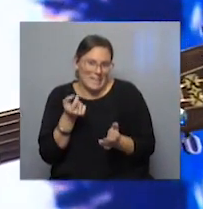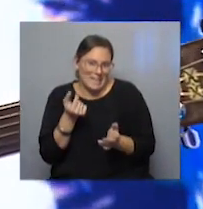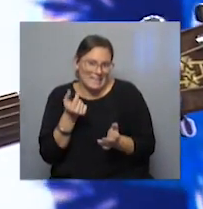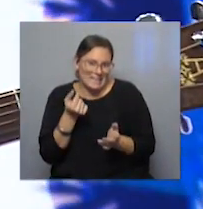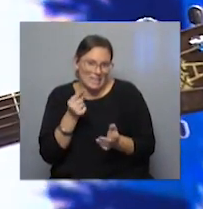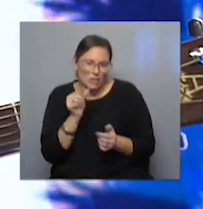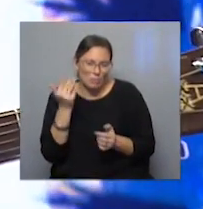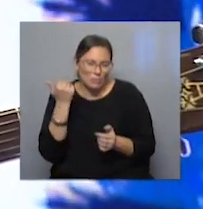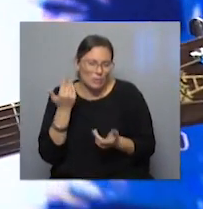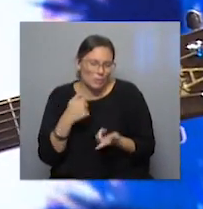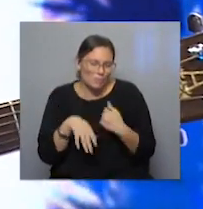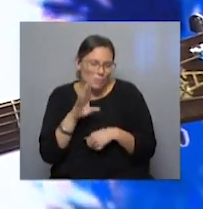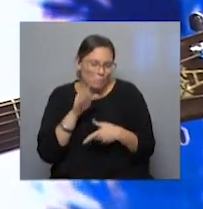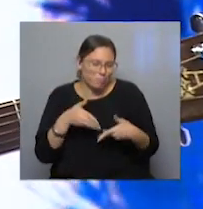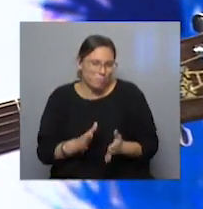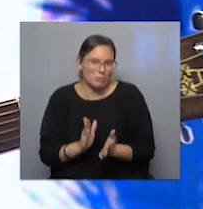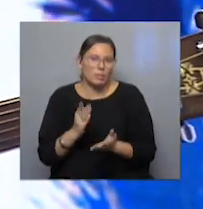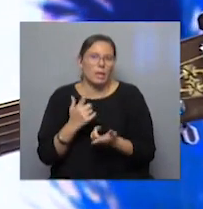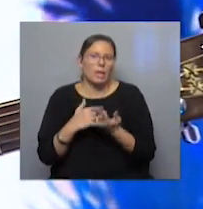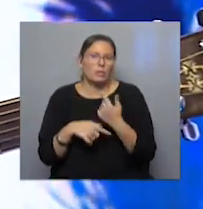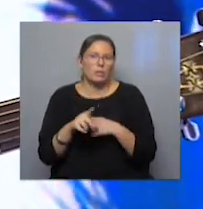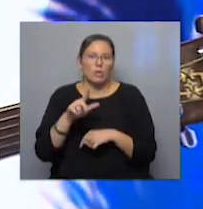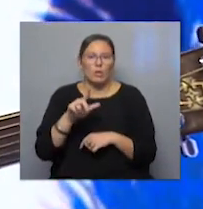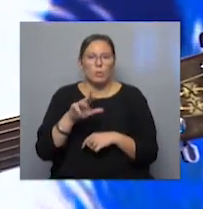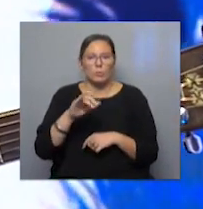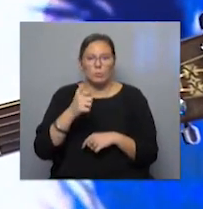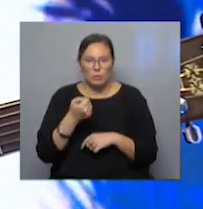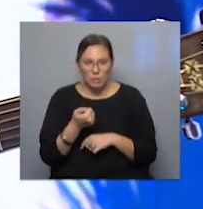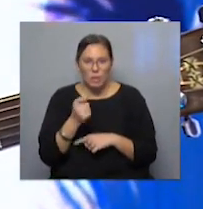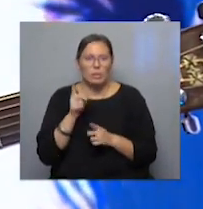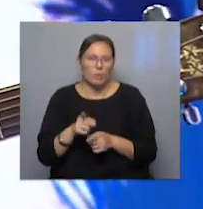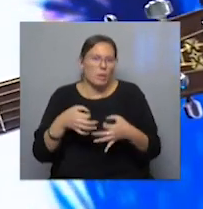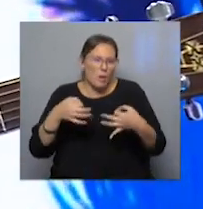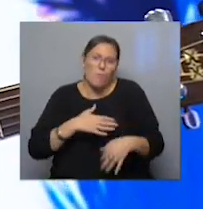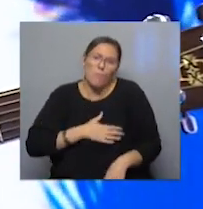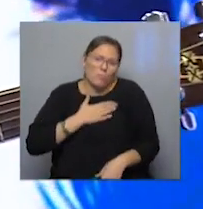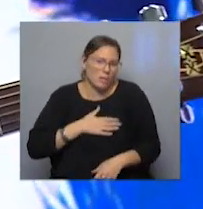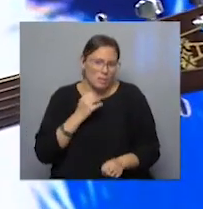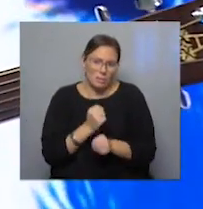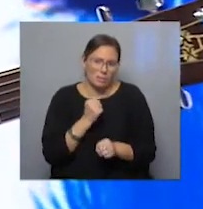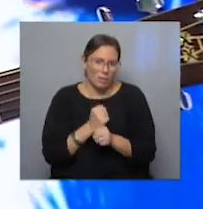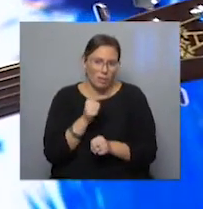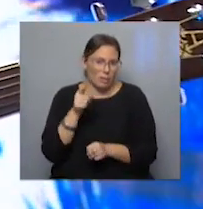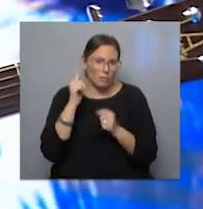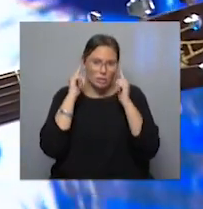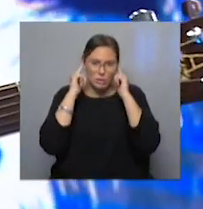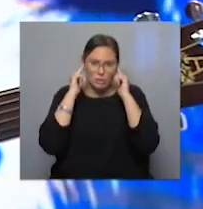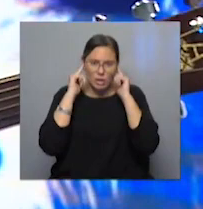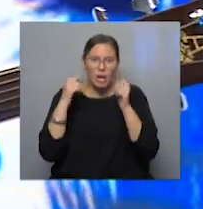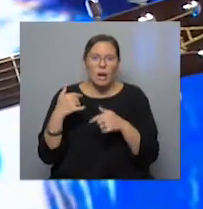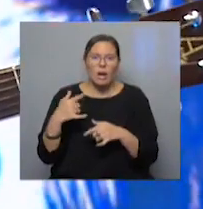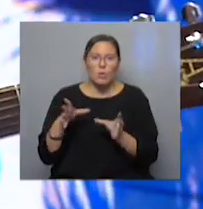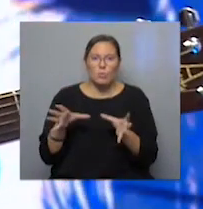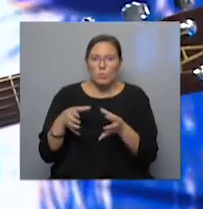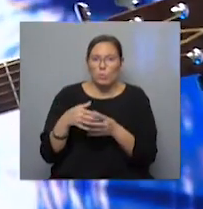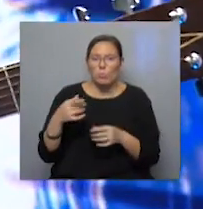Recién, hace muy poquito. Así que va a estar Lucía Rubo, que es también una garantía y un placer trabajar con ella. Una generación de